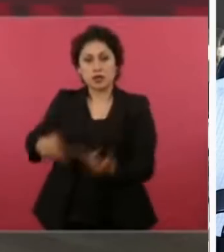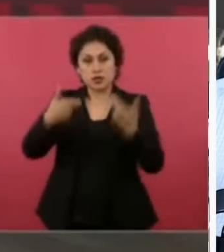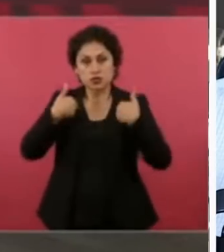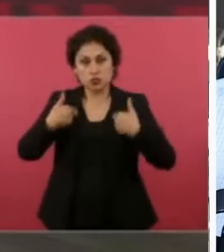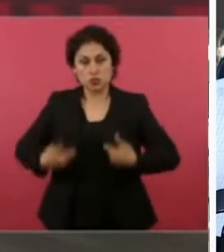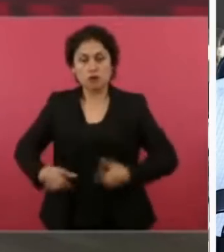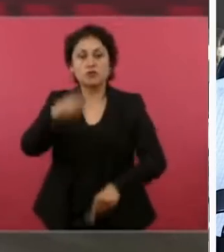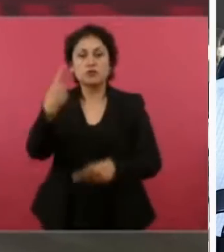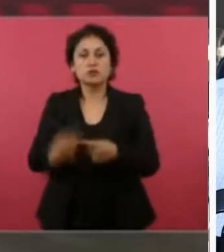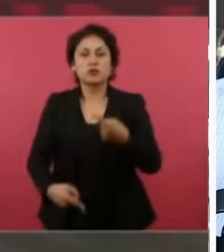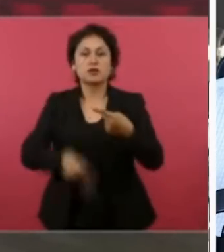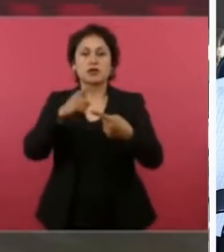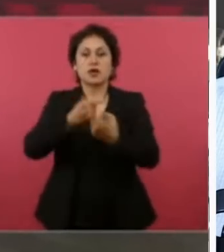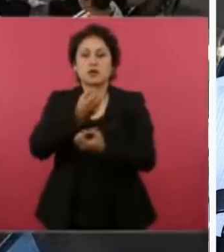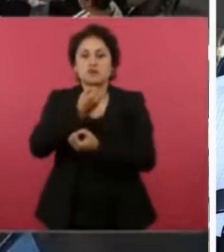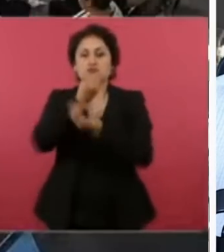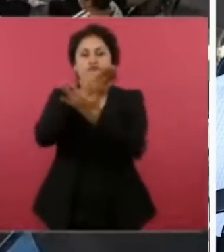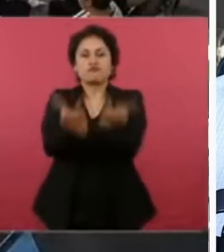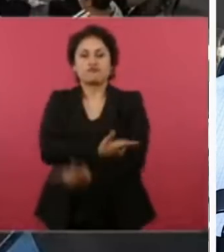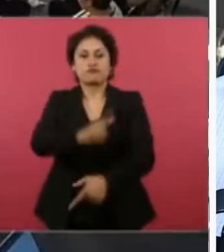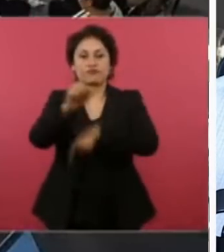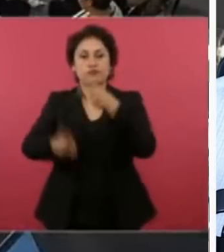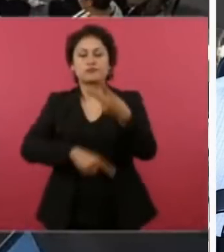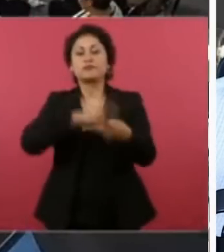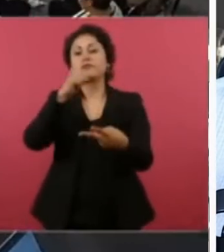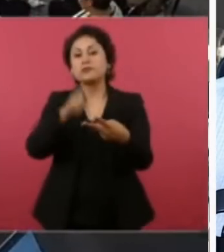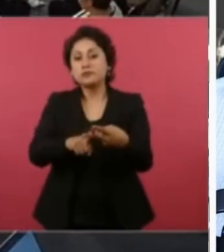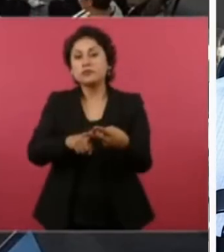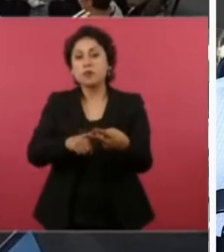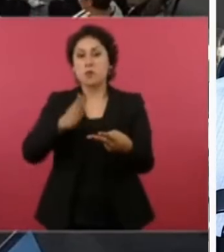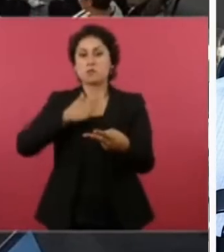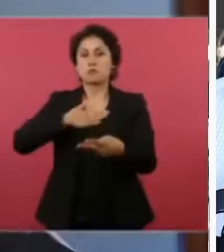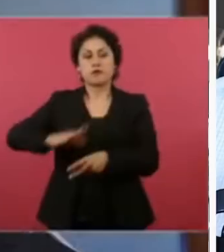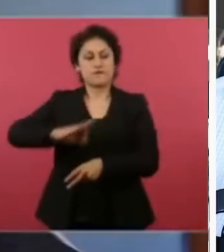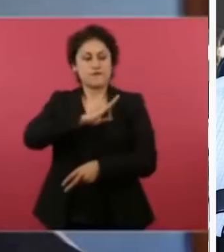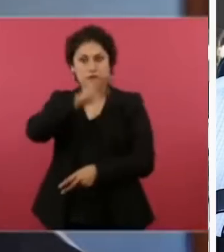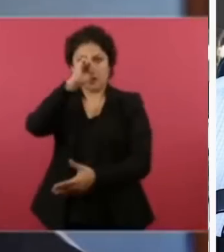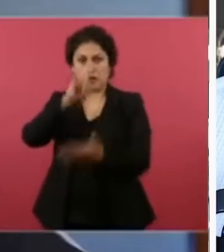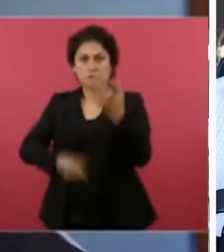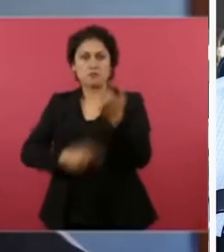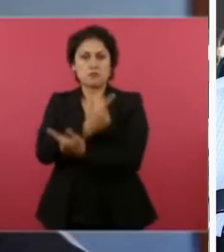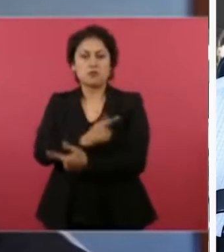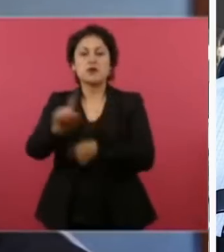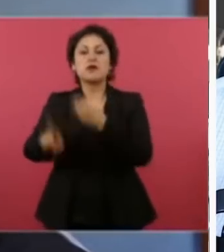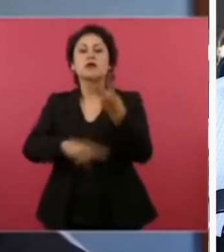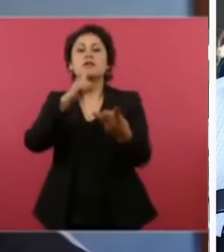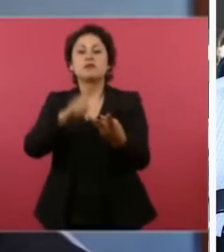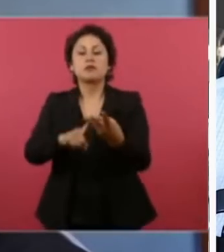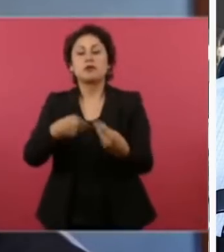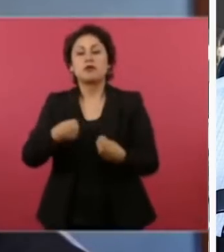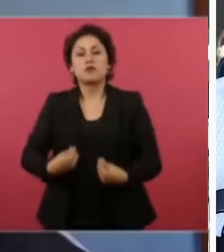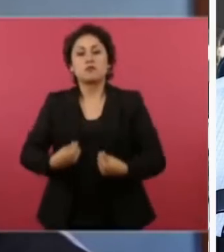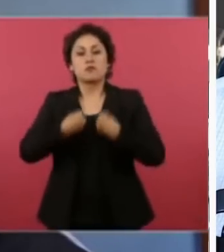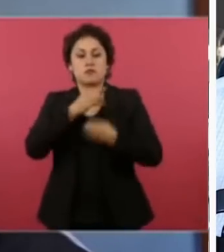la libertad de palabra, el derecho a la libertad de cultos, el derecho a vivir libres de